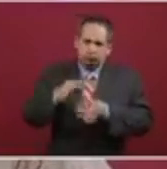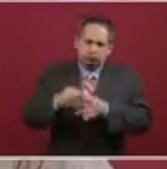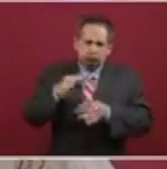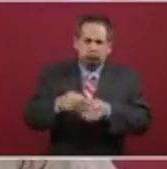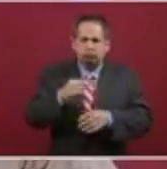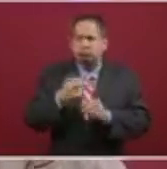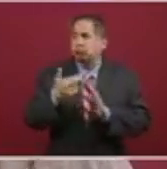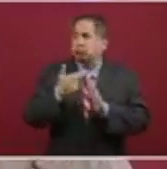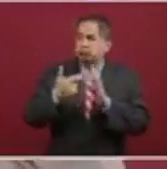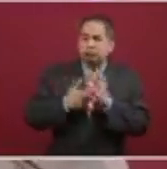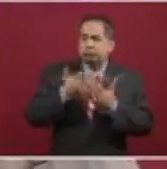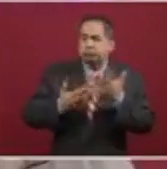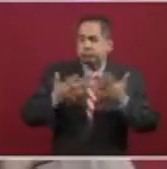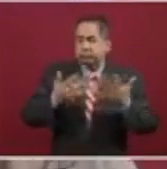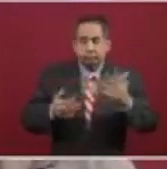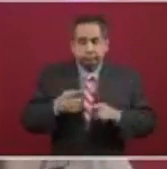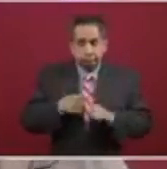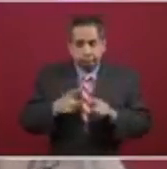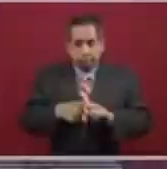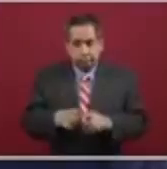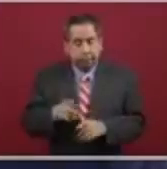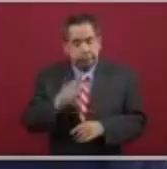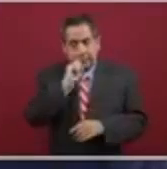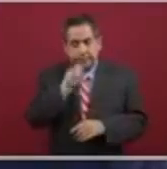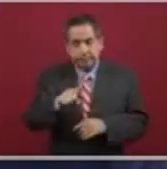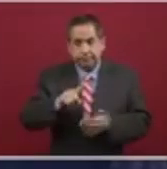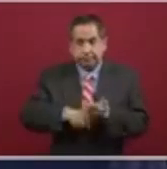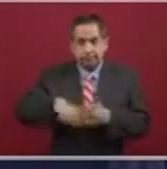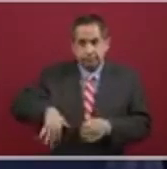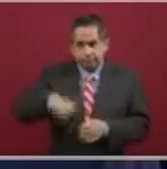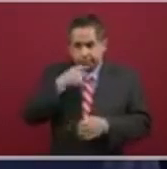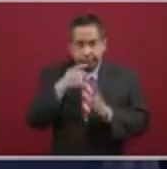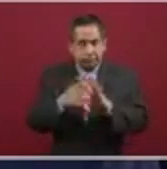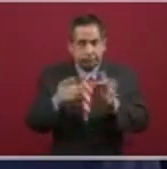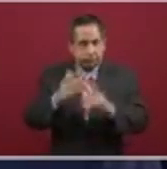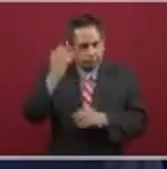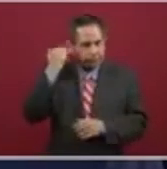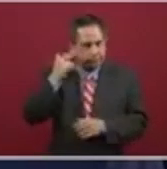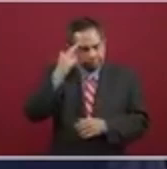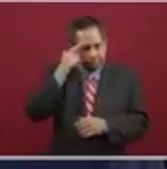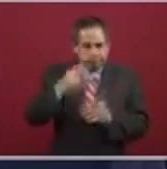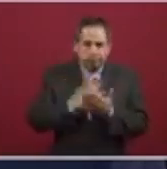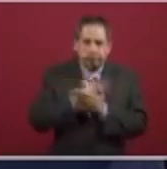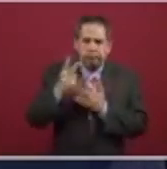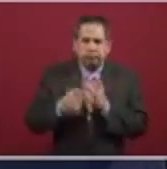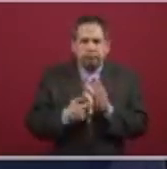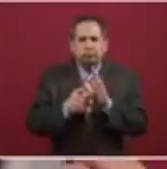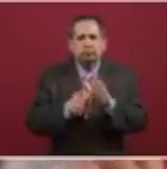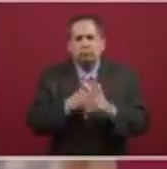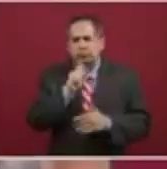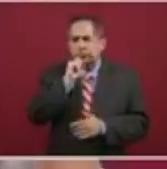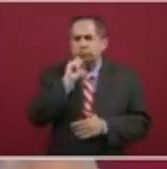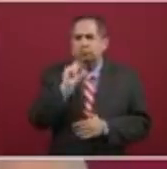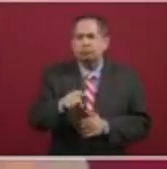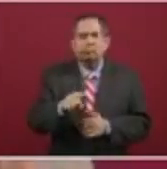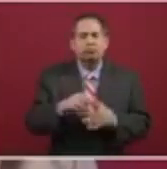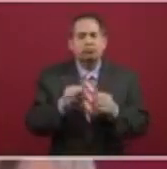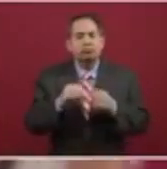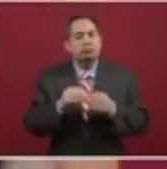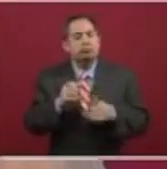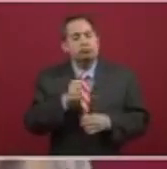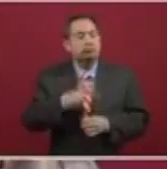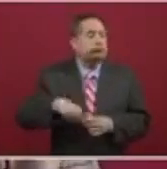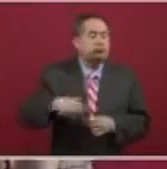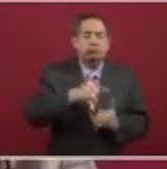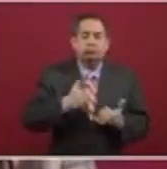centro de trabajo, pero también, como comentamos y aquella vez que presentamos el programa, también los